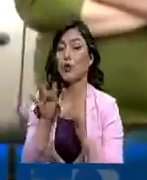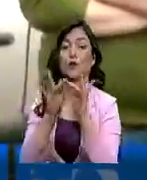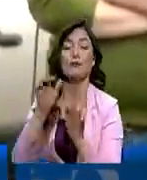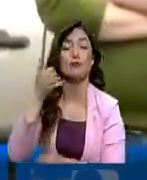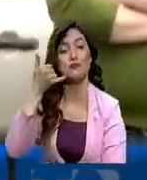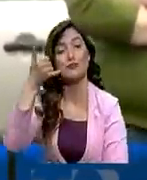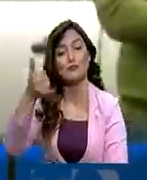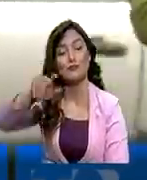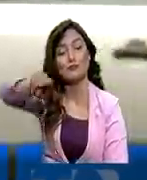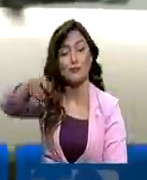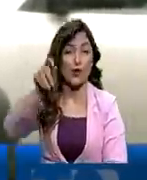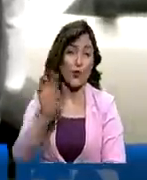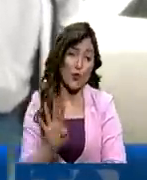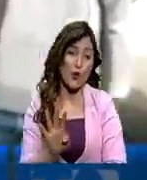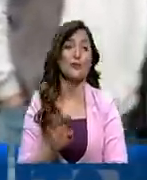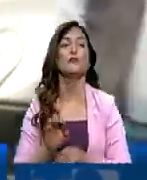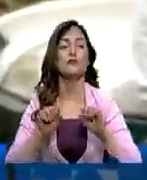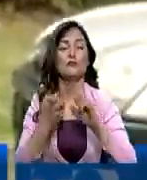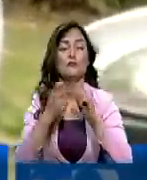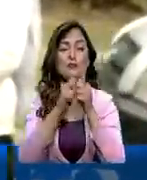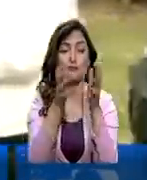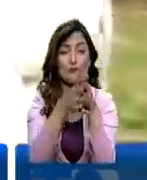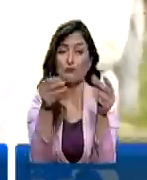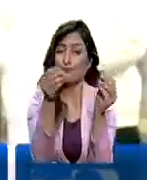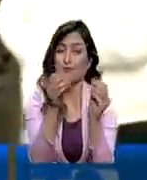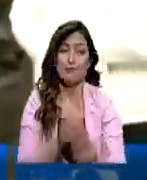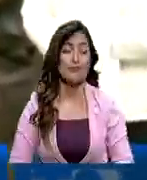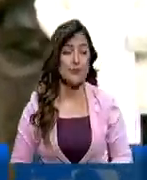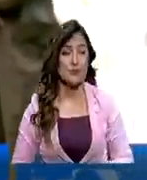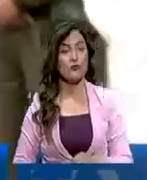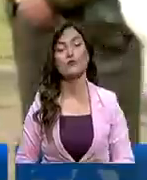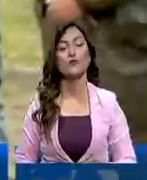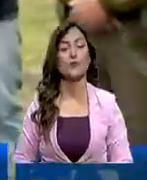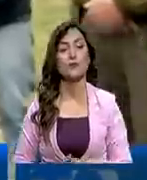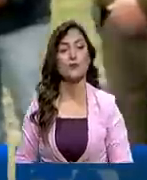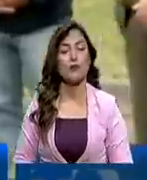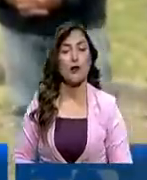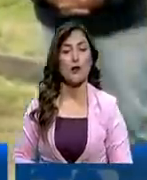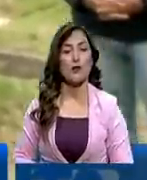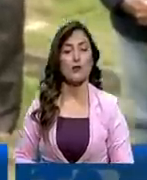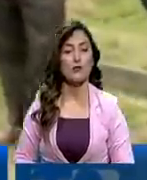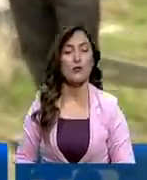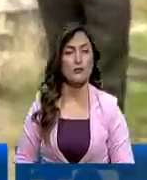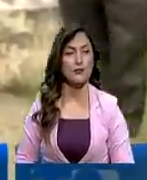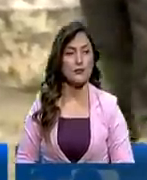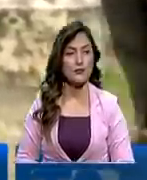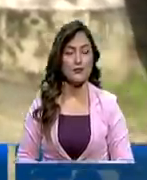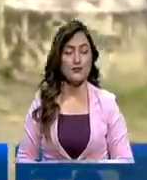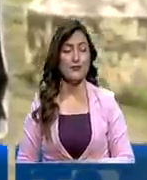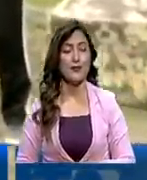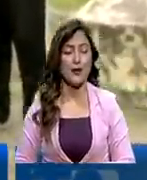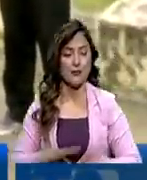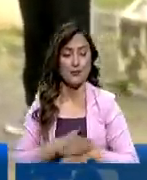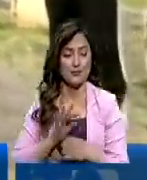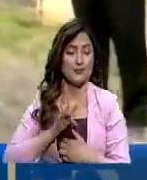comunicado entre todos para poder solucionar este tipo, porque no está bien que inclusive en este ámbito ahorita de pandemia.